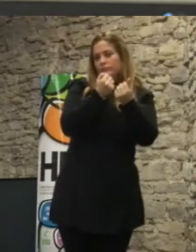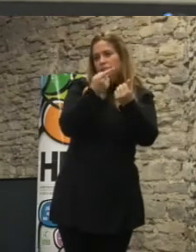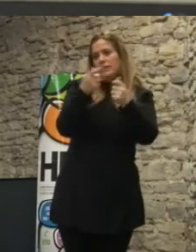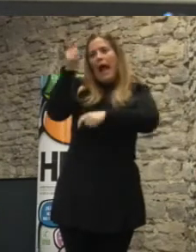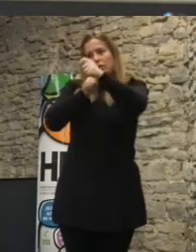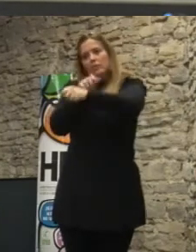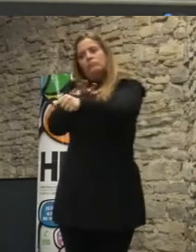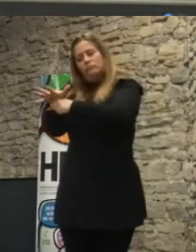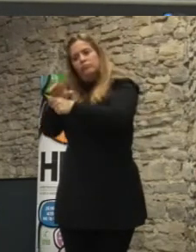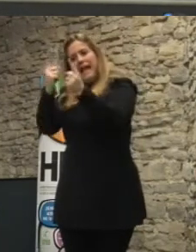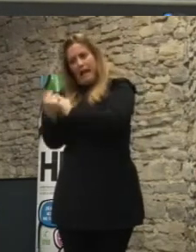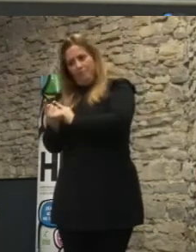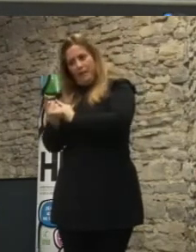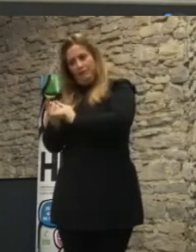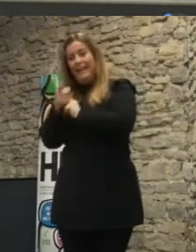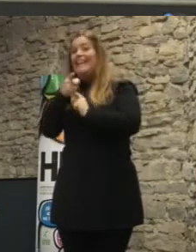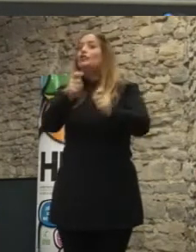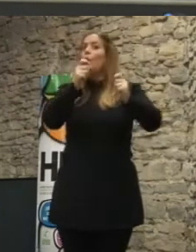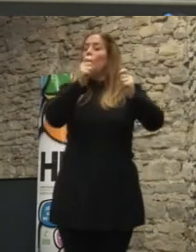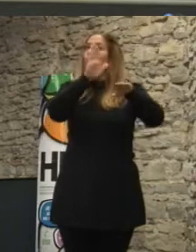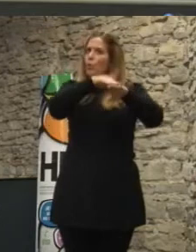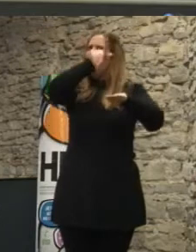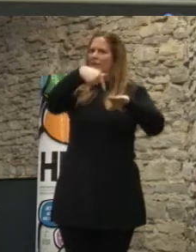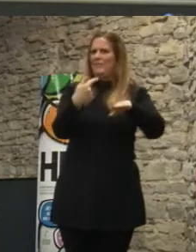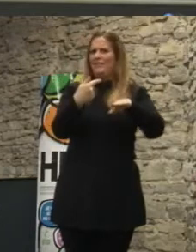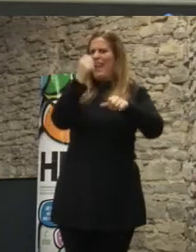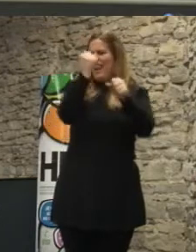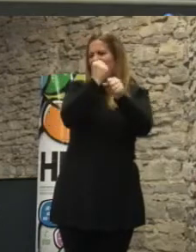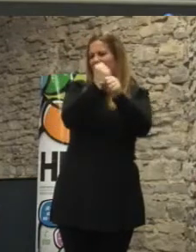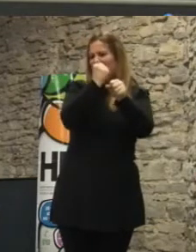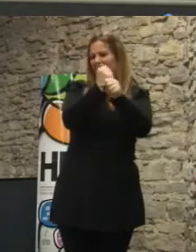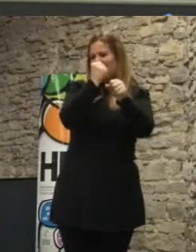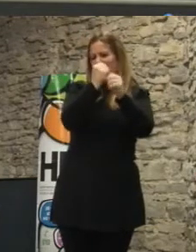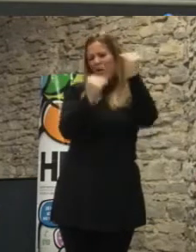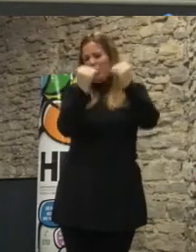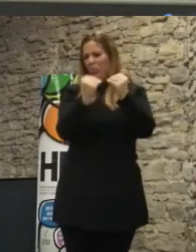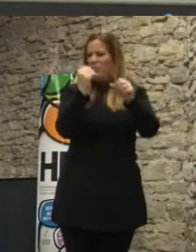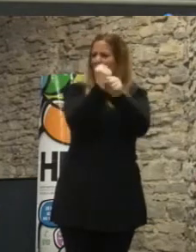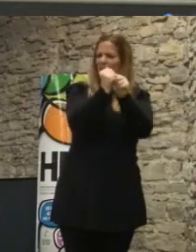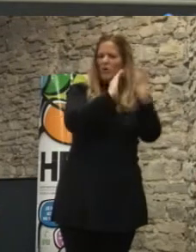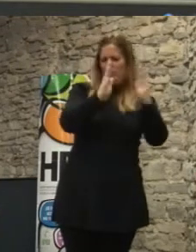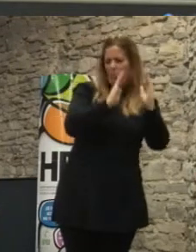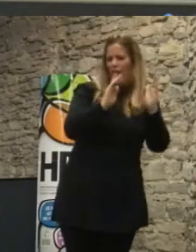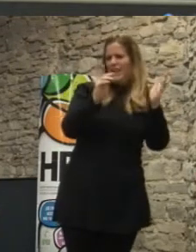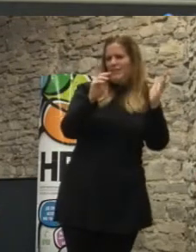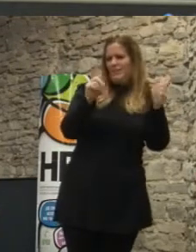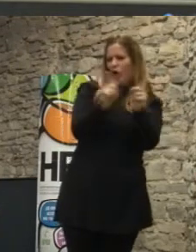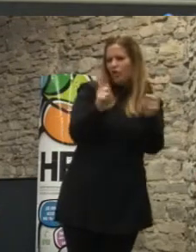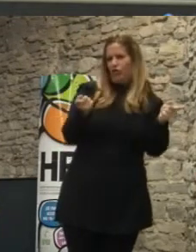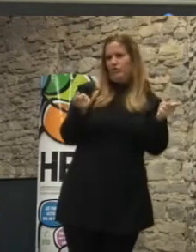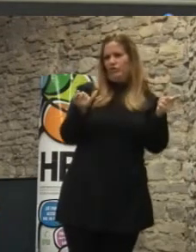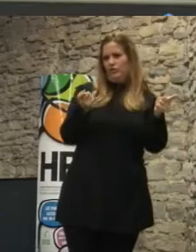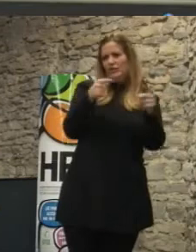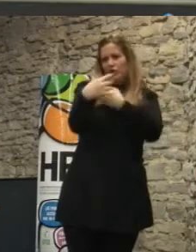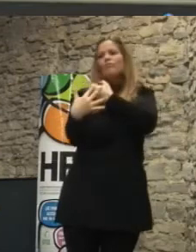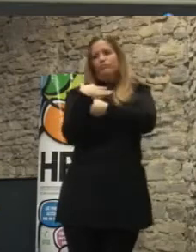en la inestabilidad laboral, ¿no? Tenemos empleos temporales que cambian y todo eso. Y yo sé